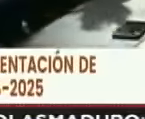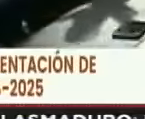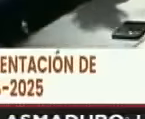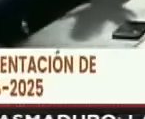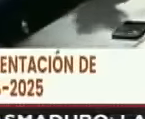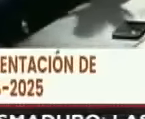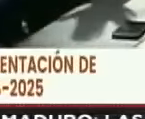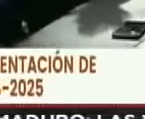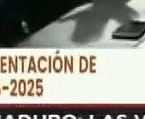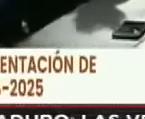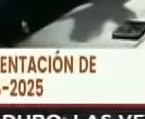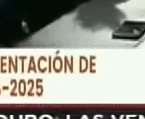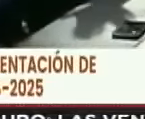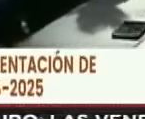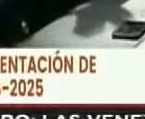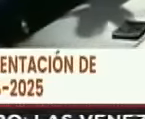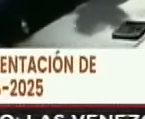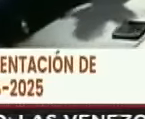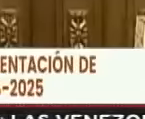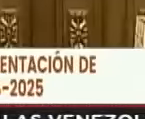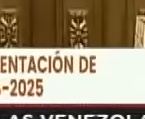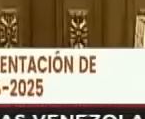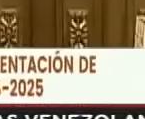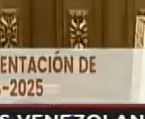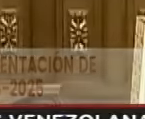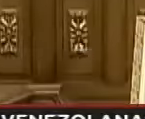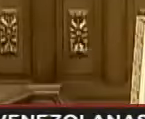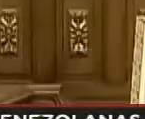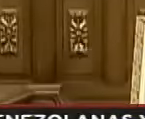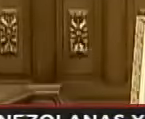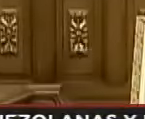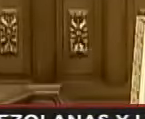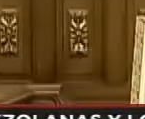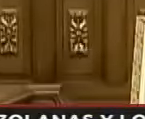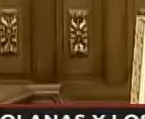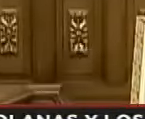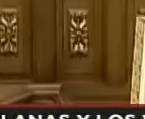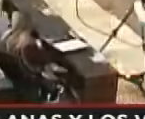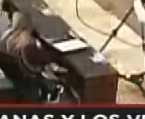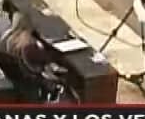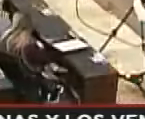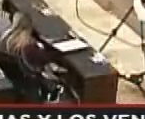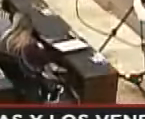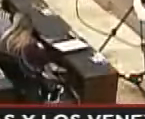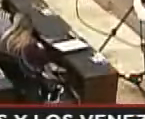Venezuela, electa en el año 2020 en su